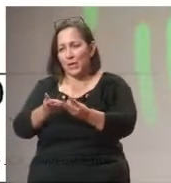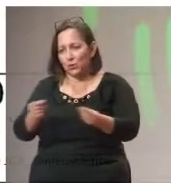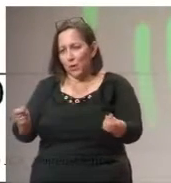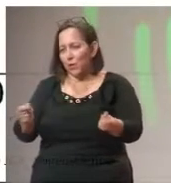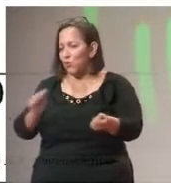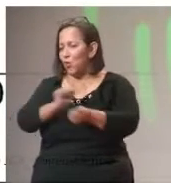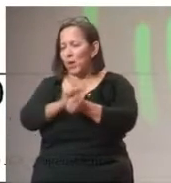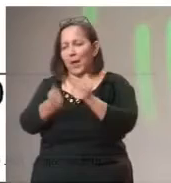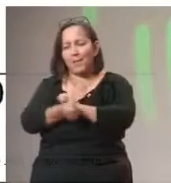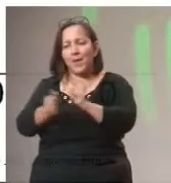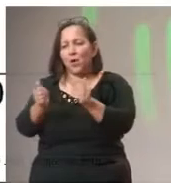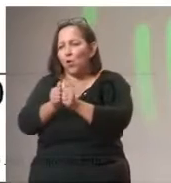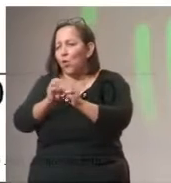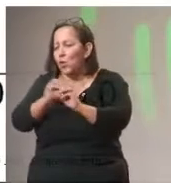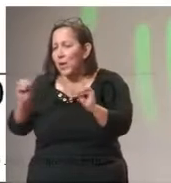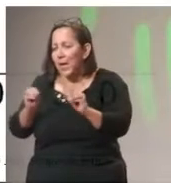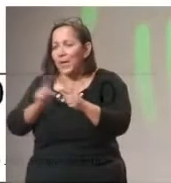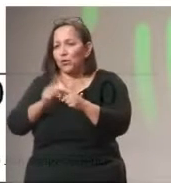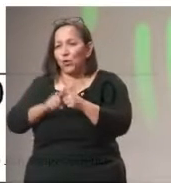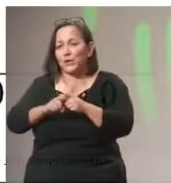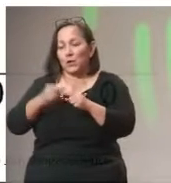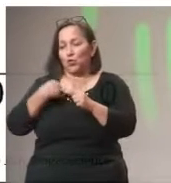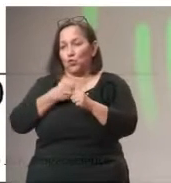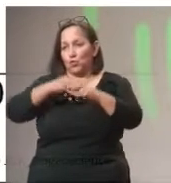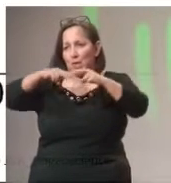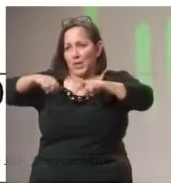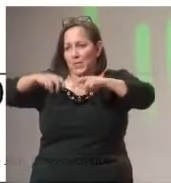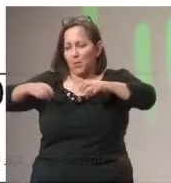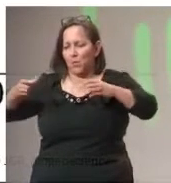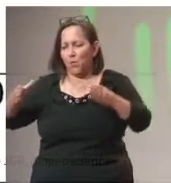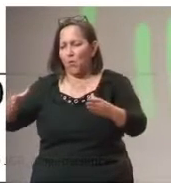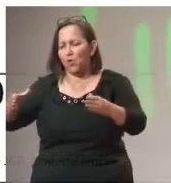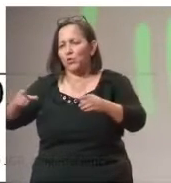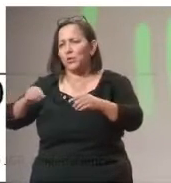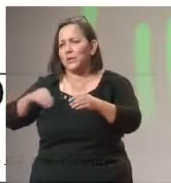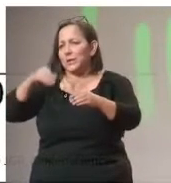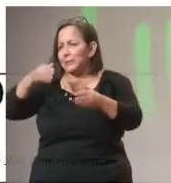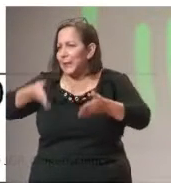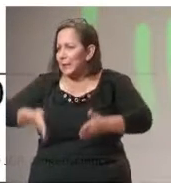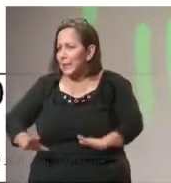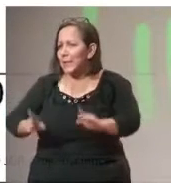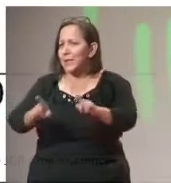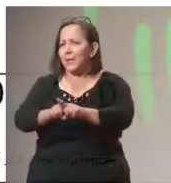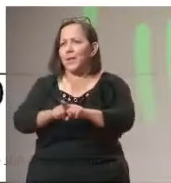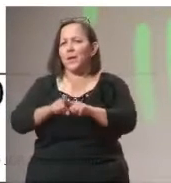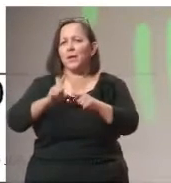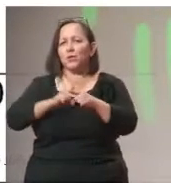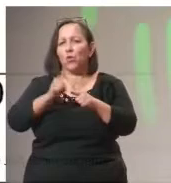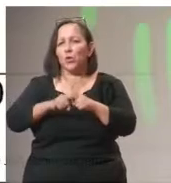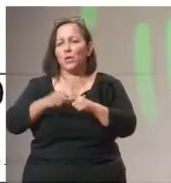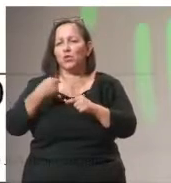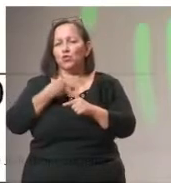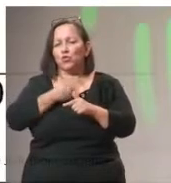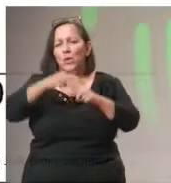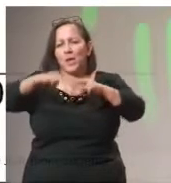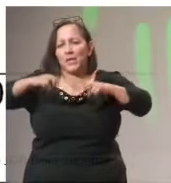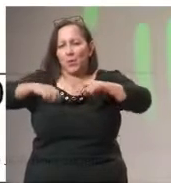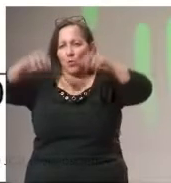naturales, no cambia con nada. De tal manera que si analizamos varios pozos y nacientes y analizamos la